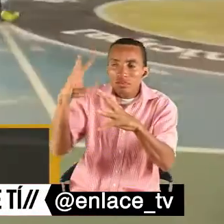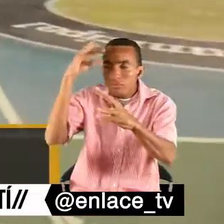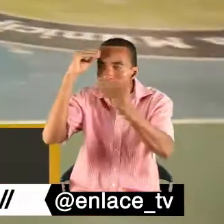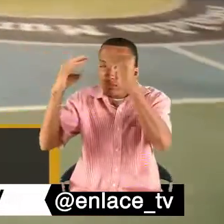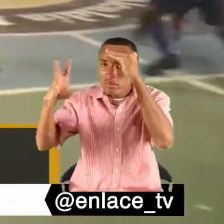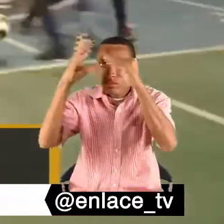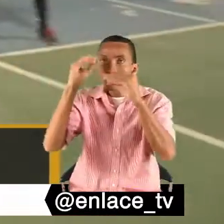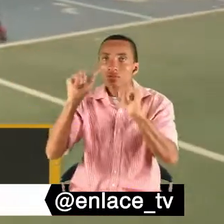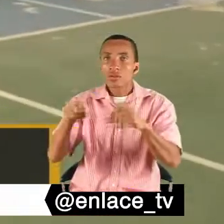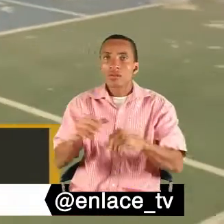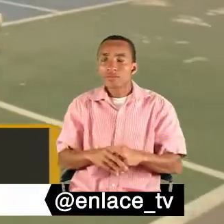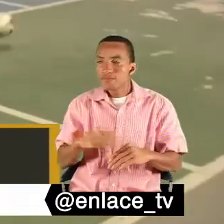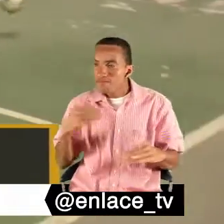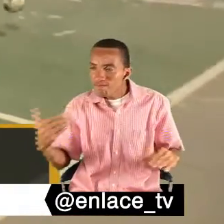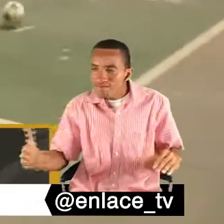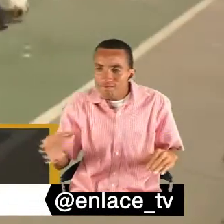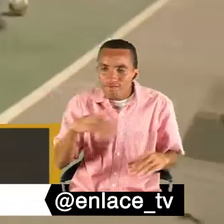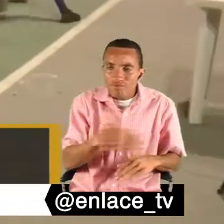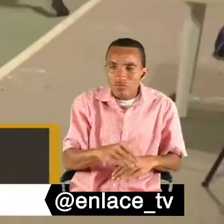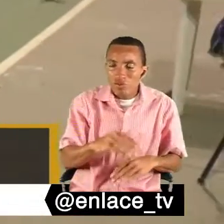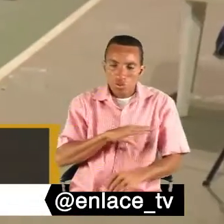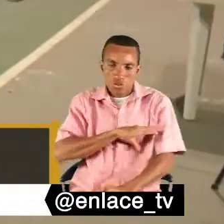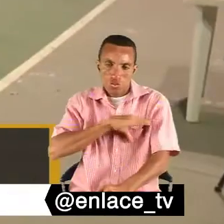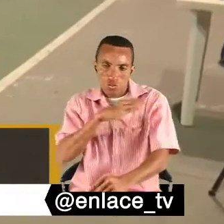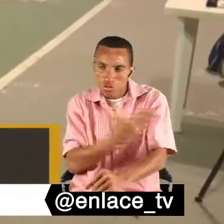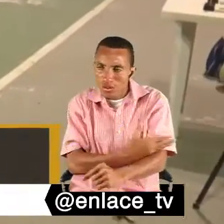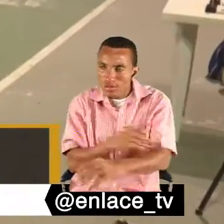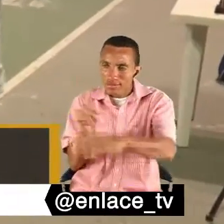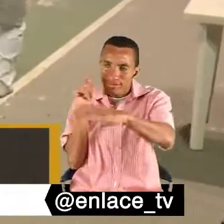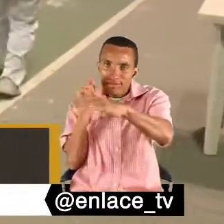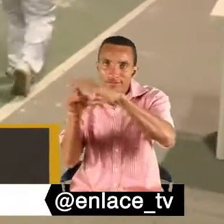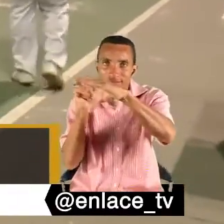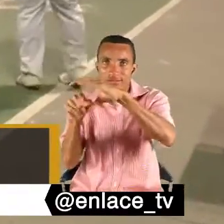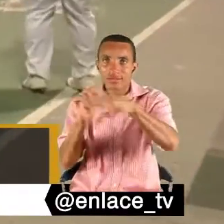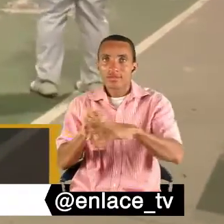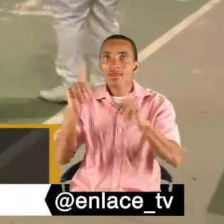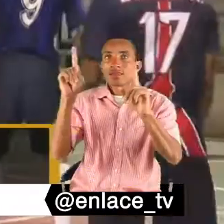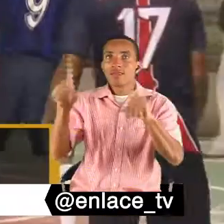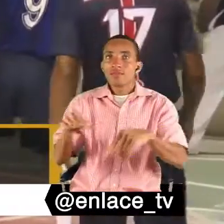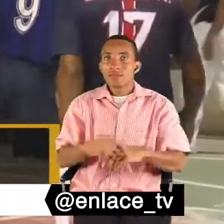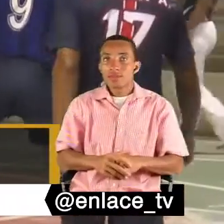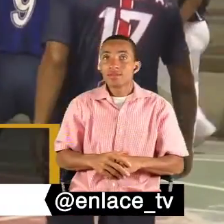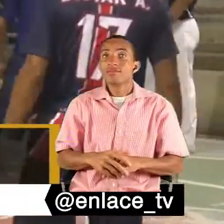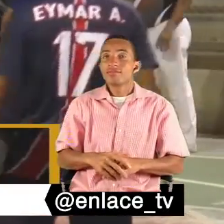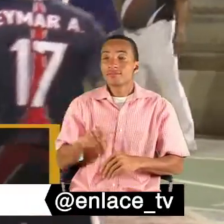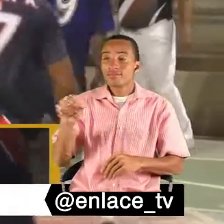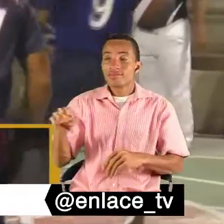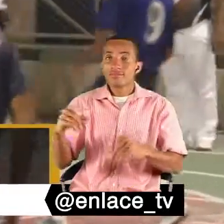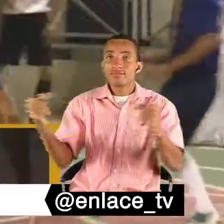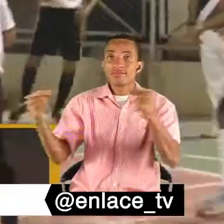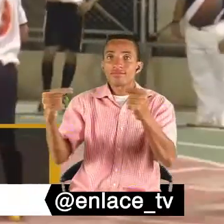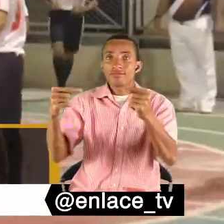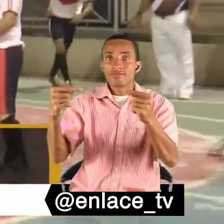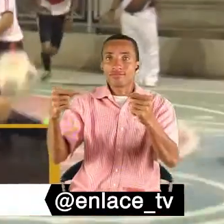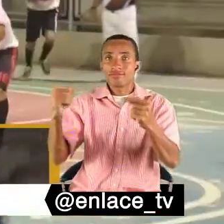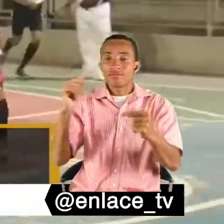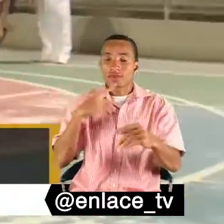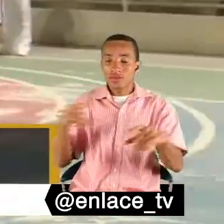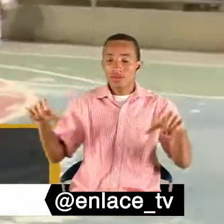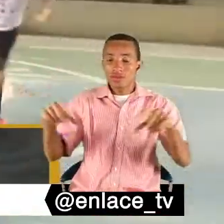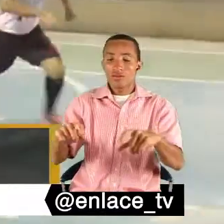esto. Técnica, precisión, fuerza y muchos goles se registran en cada jornada del torneo descentralizado de microfútbol. La